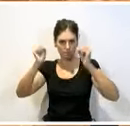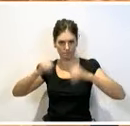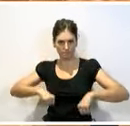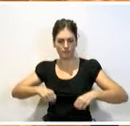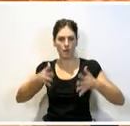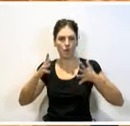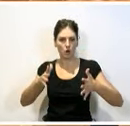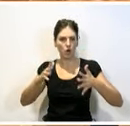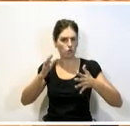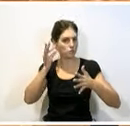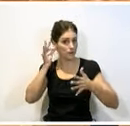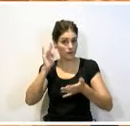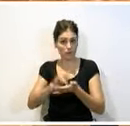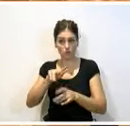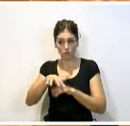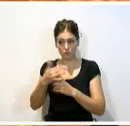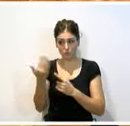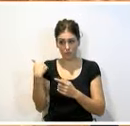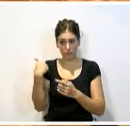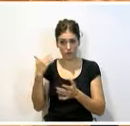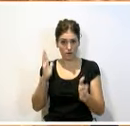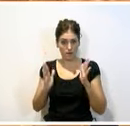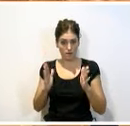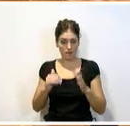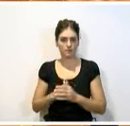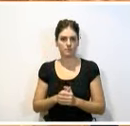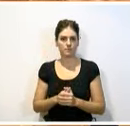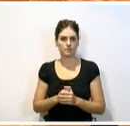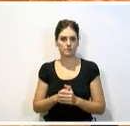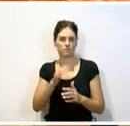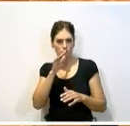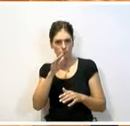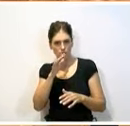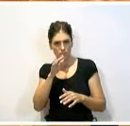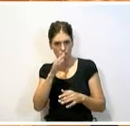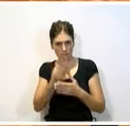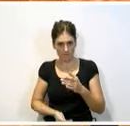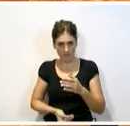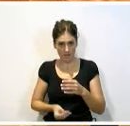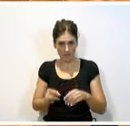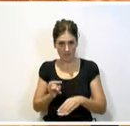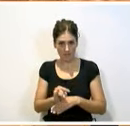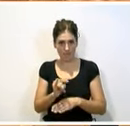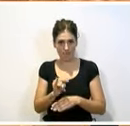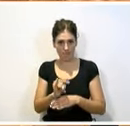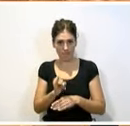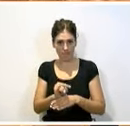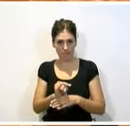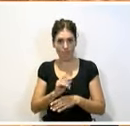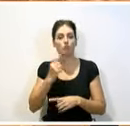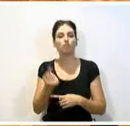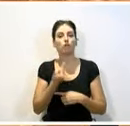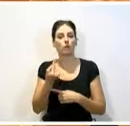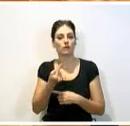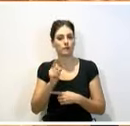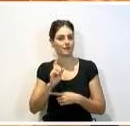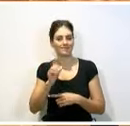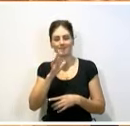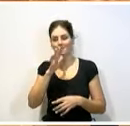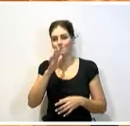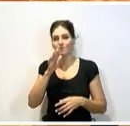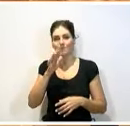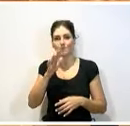en aquel momento. Digo porque no hagan trampas al solitario. Y la más crítica con la nefasta gestión